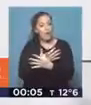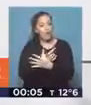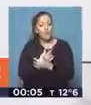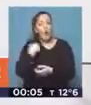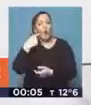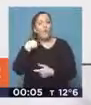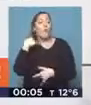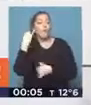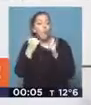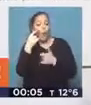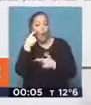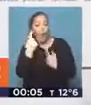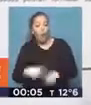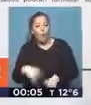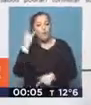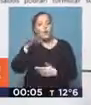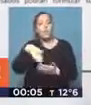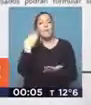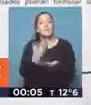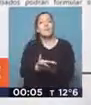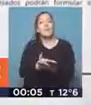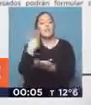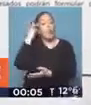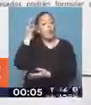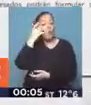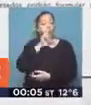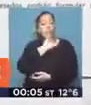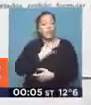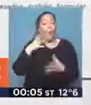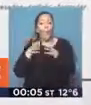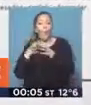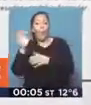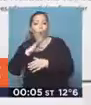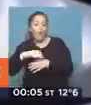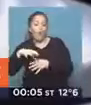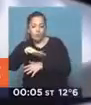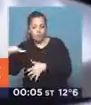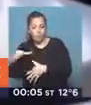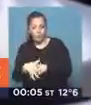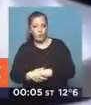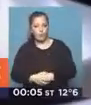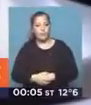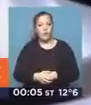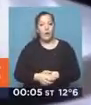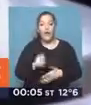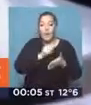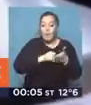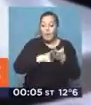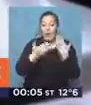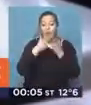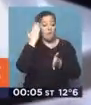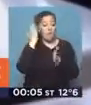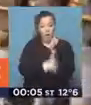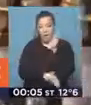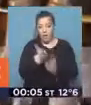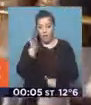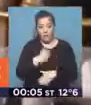conocimiento y presenten su perspectiva individual grupal o colectiva la inscripción es libre y gratuita